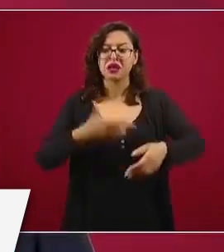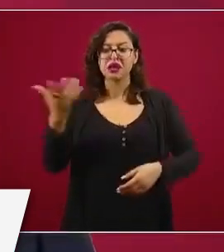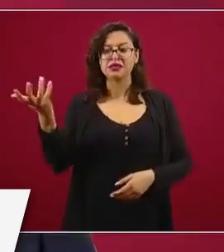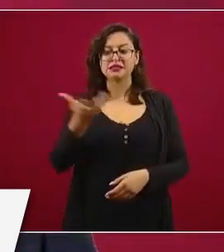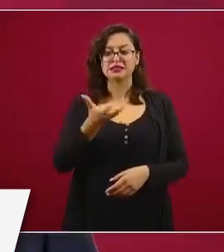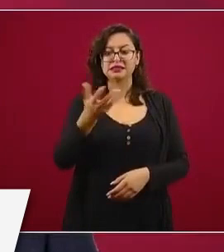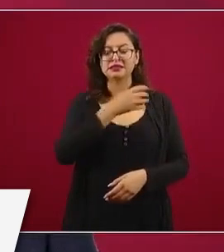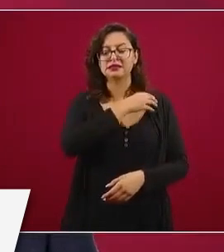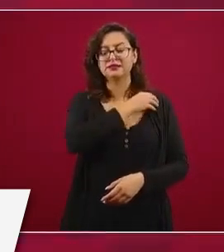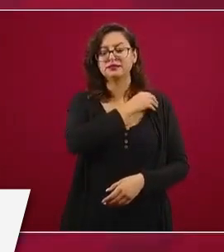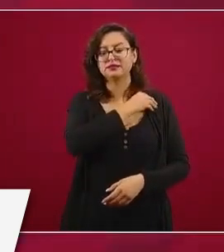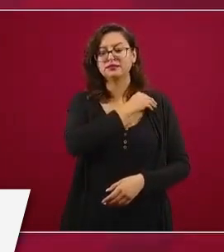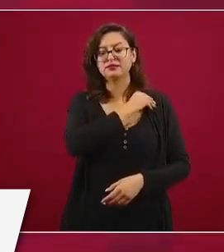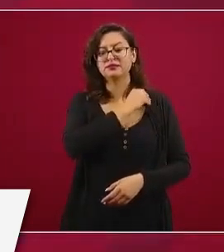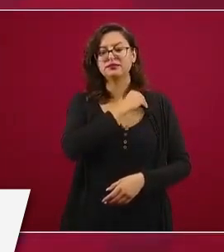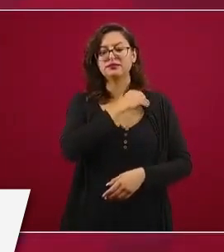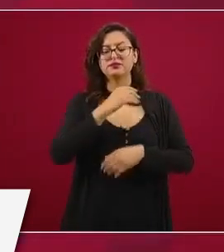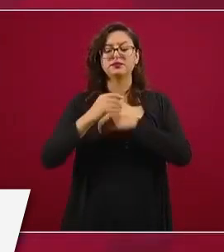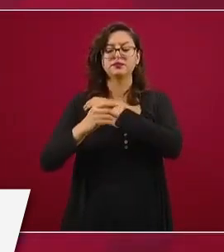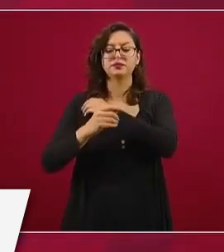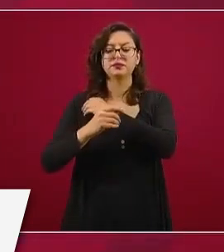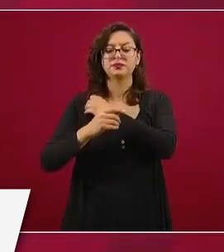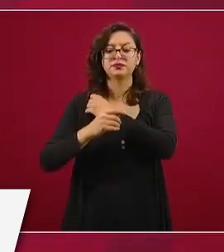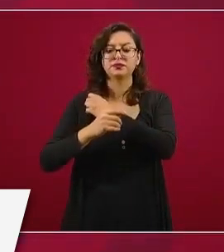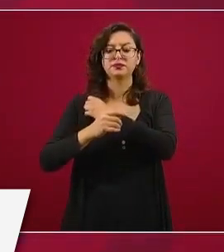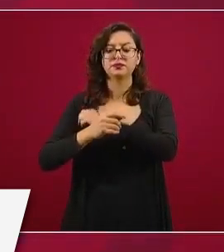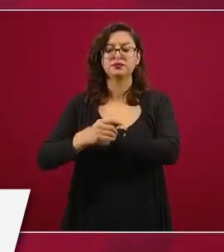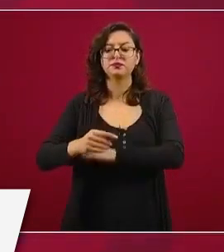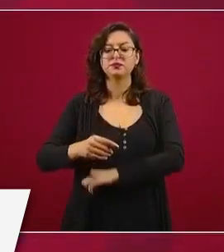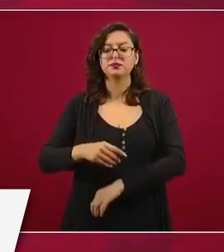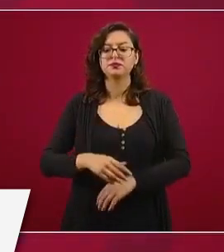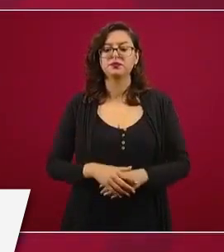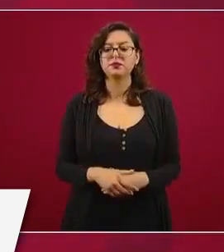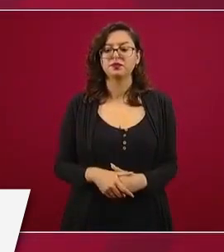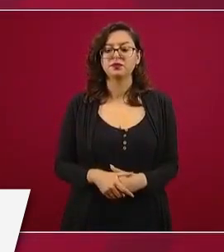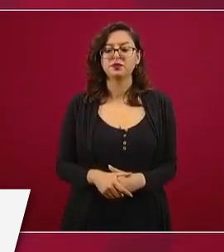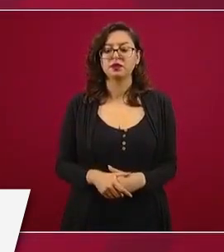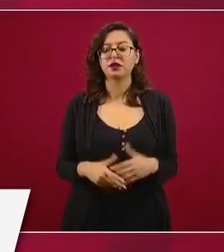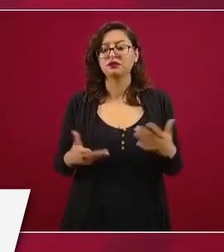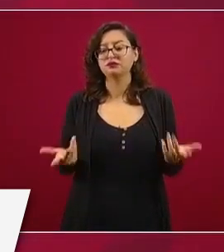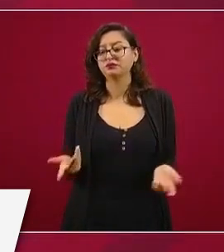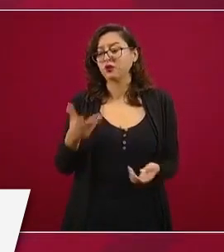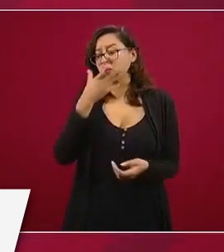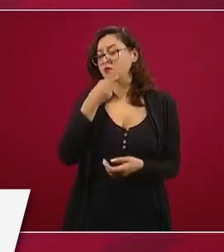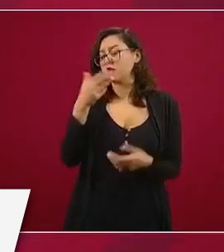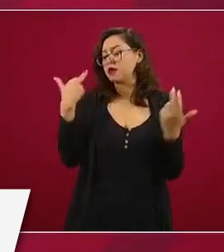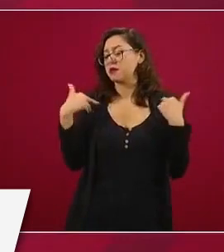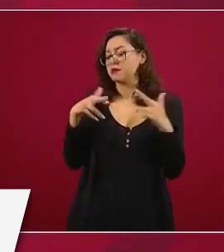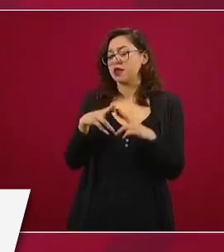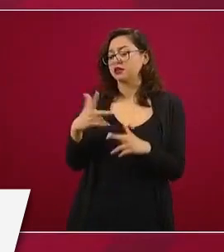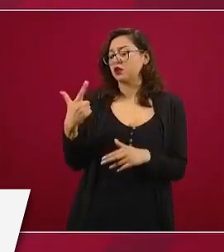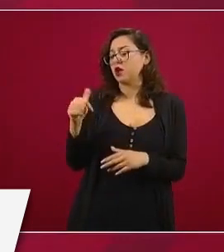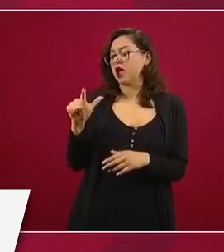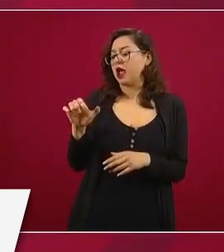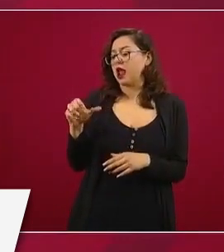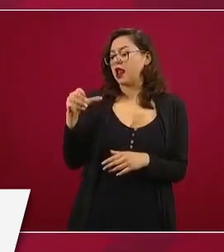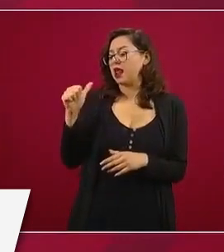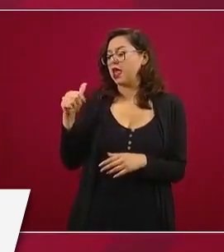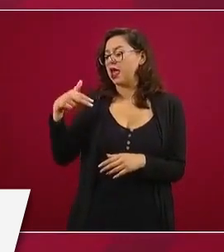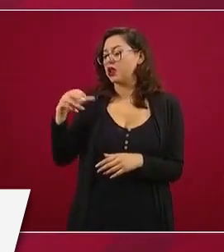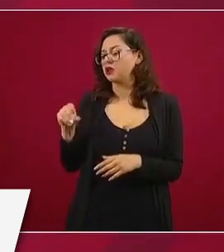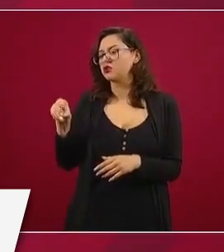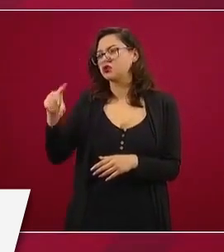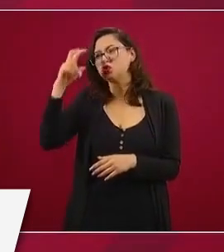Como decía el maestro Galeano, ¿qué es la utopía? Dice, es algo